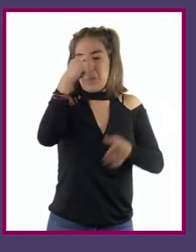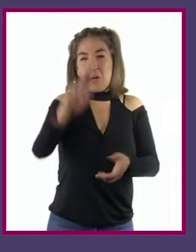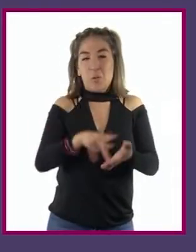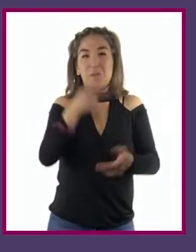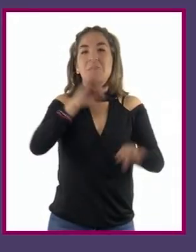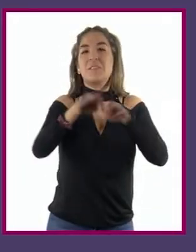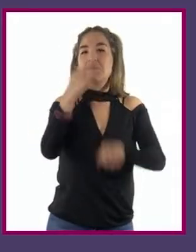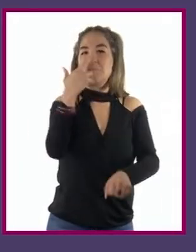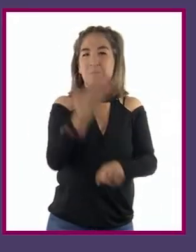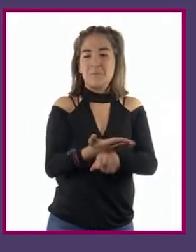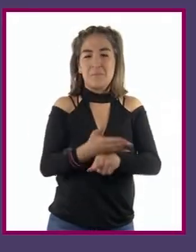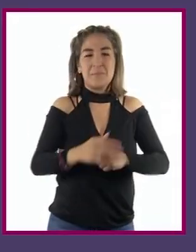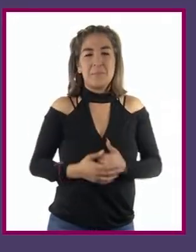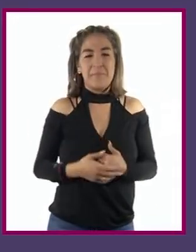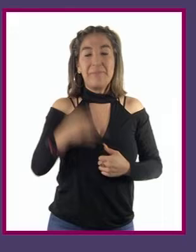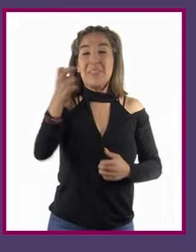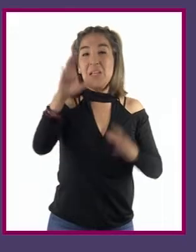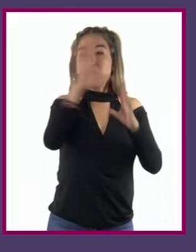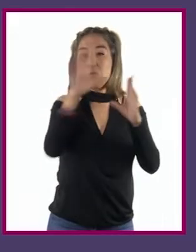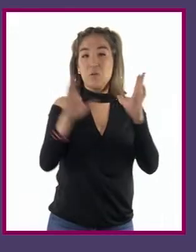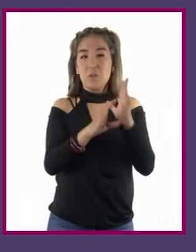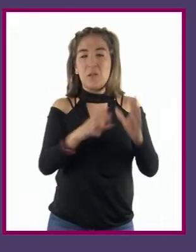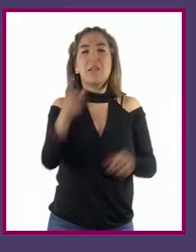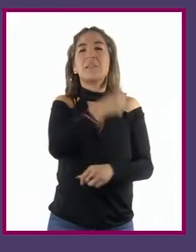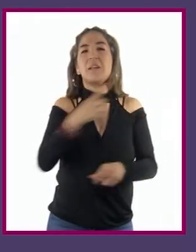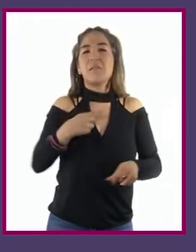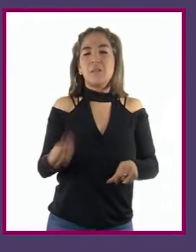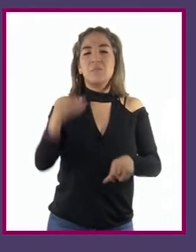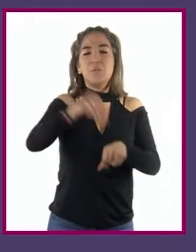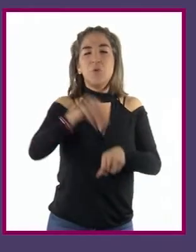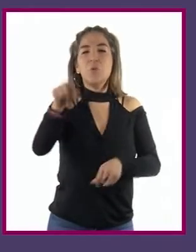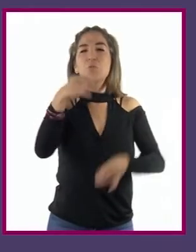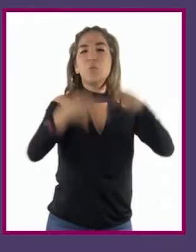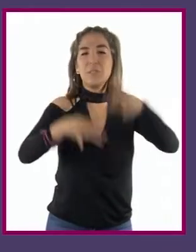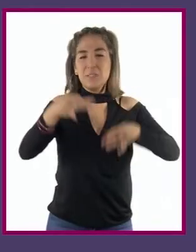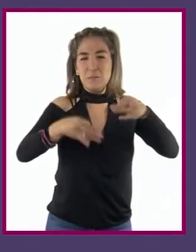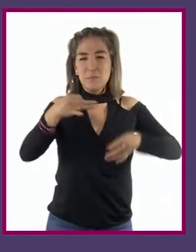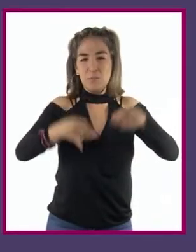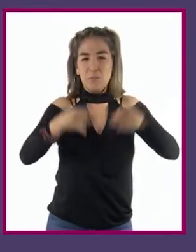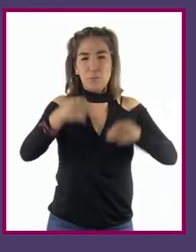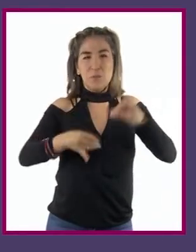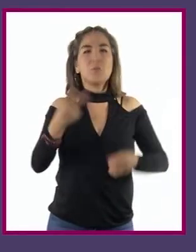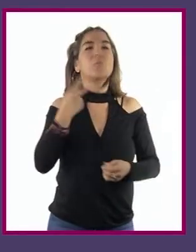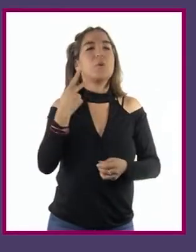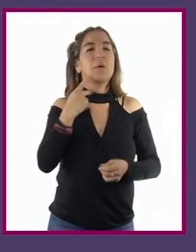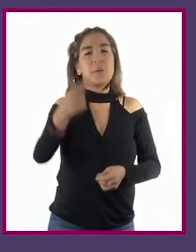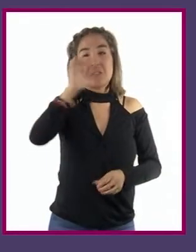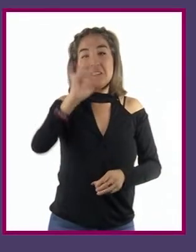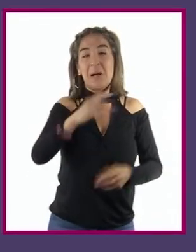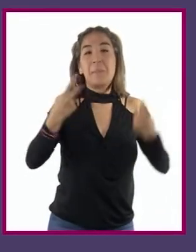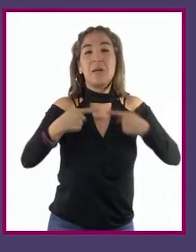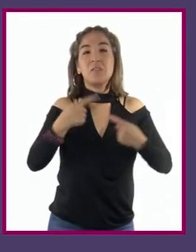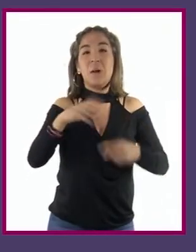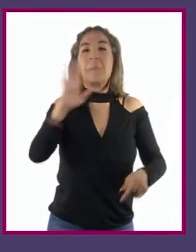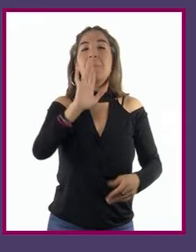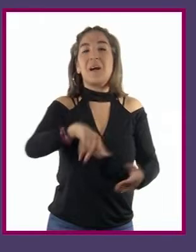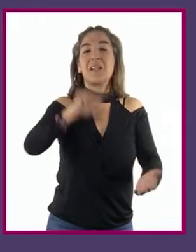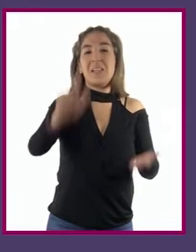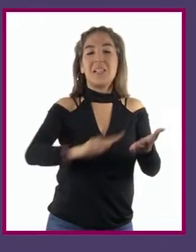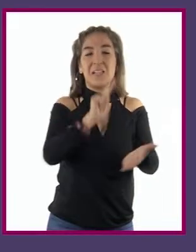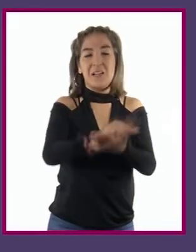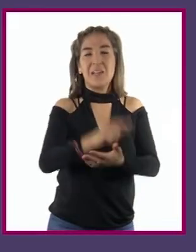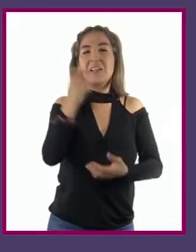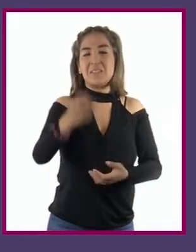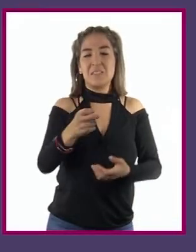públicos. La Constitución establece el juicio político a los funcionarios que realicen violaciones graves a la misma